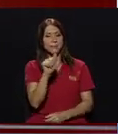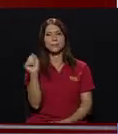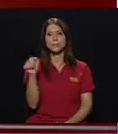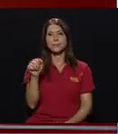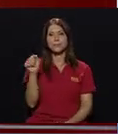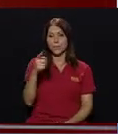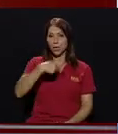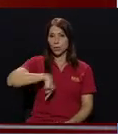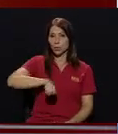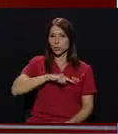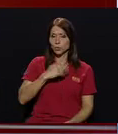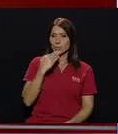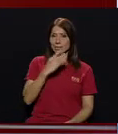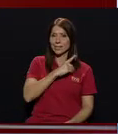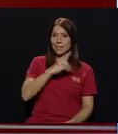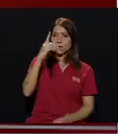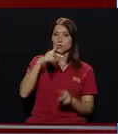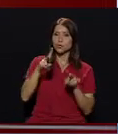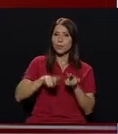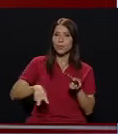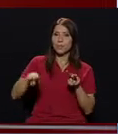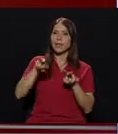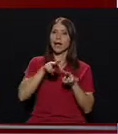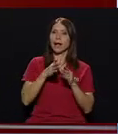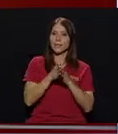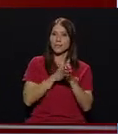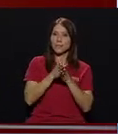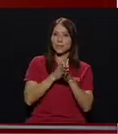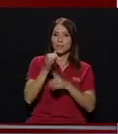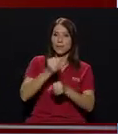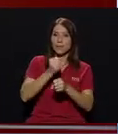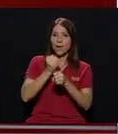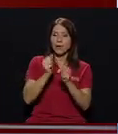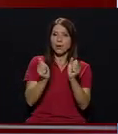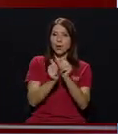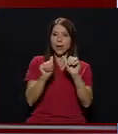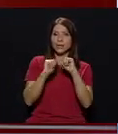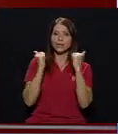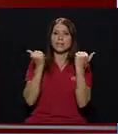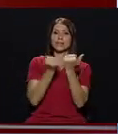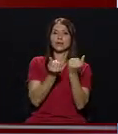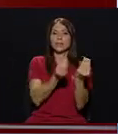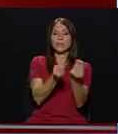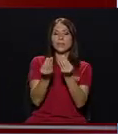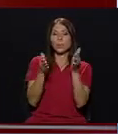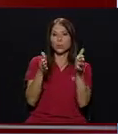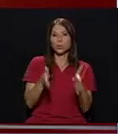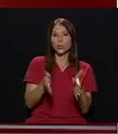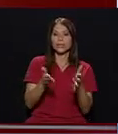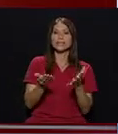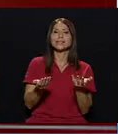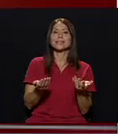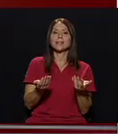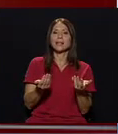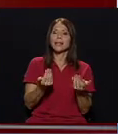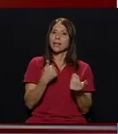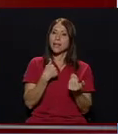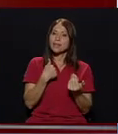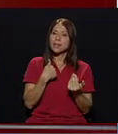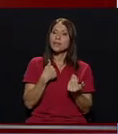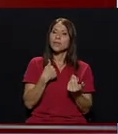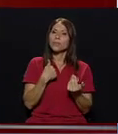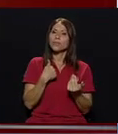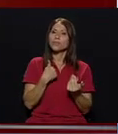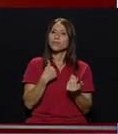productores que han tenido una visión a futuro, han sabido